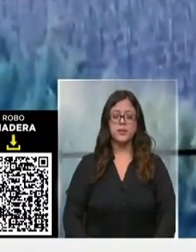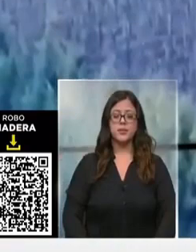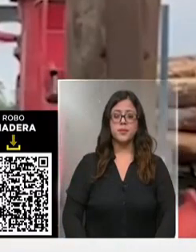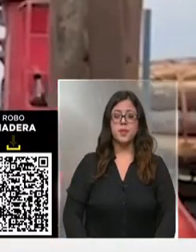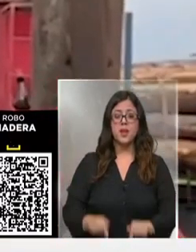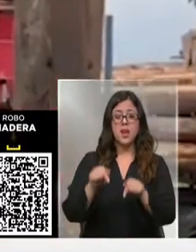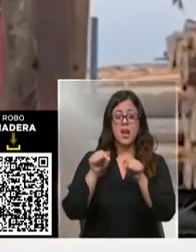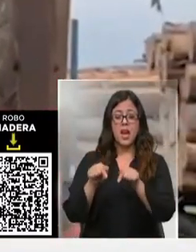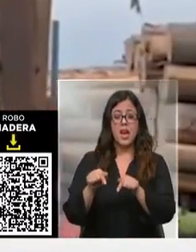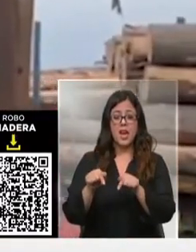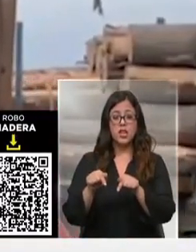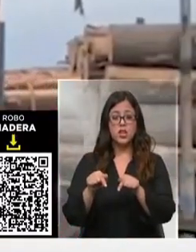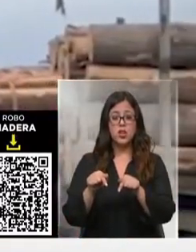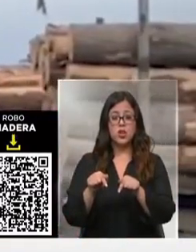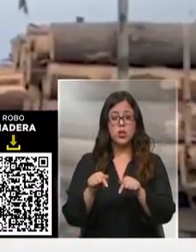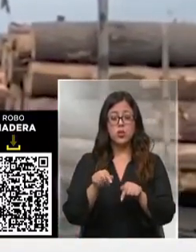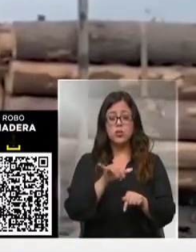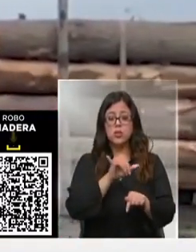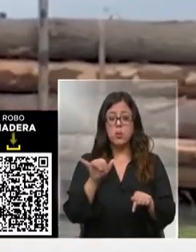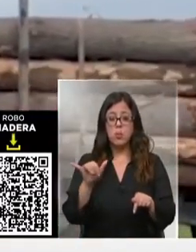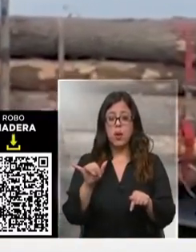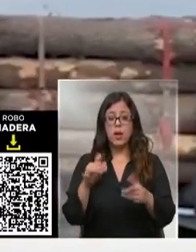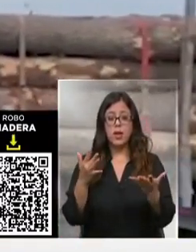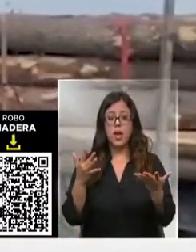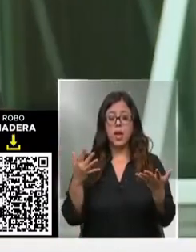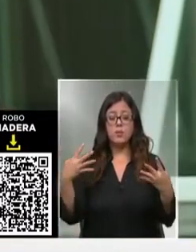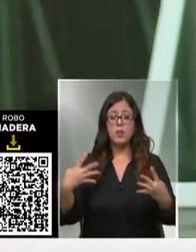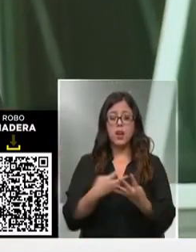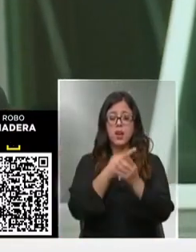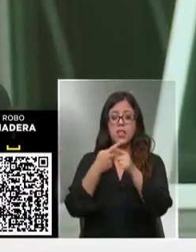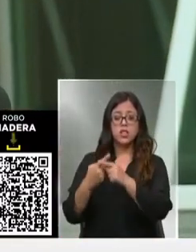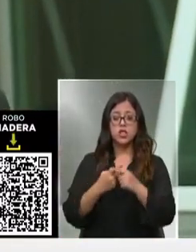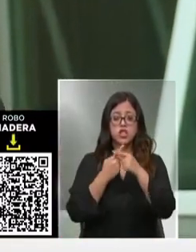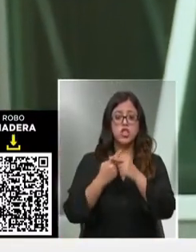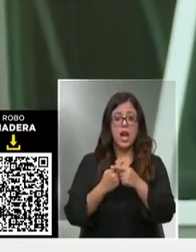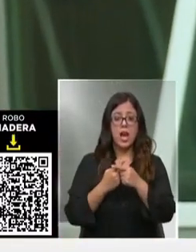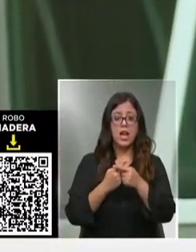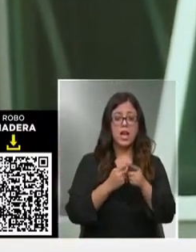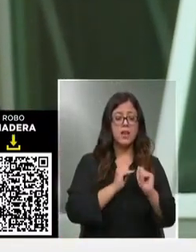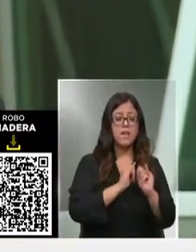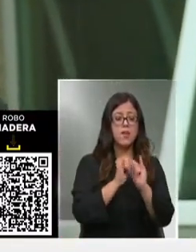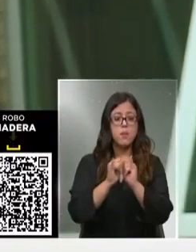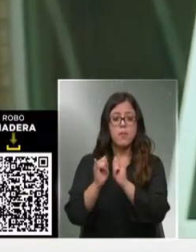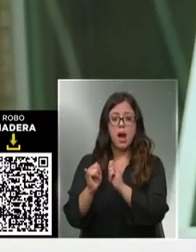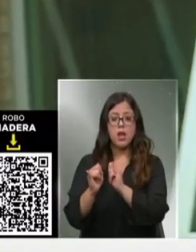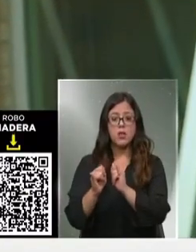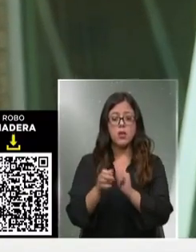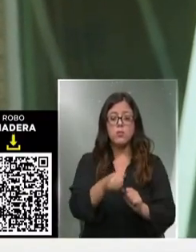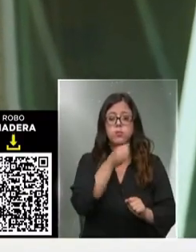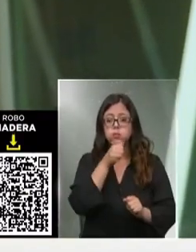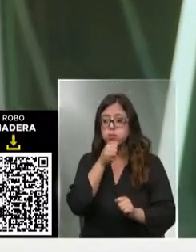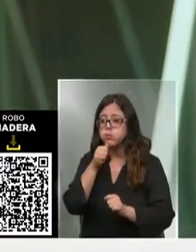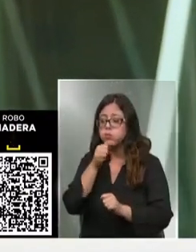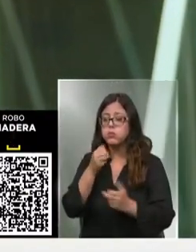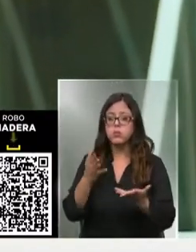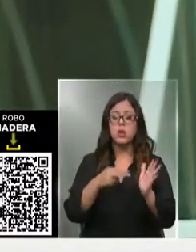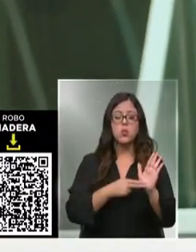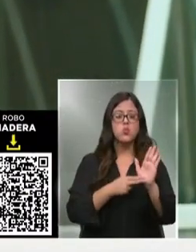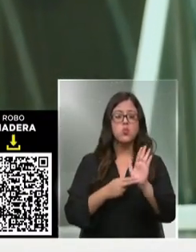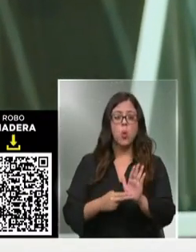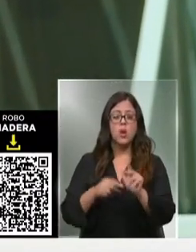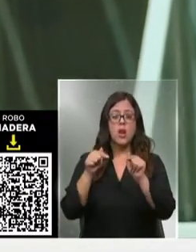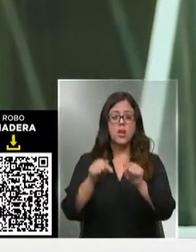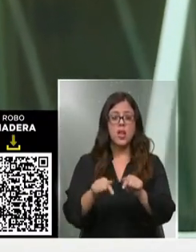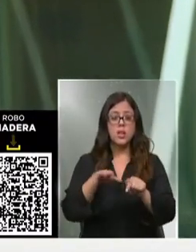Este ingreso luego es reivindicado en redes sociales e inclusive es informado por distintos medios de comunicación que da cuenta de que